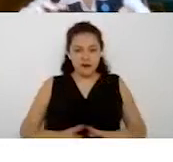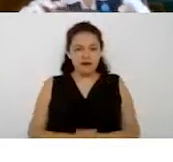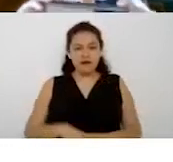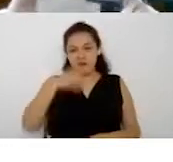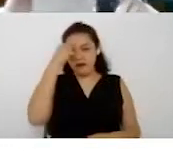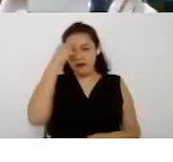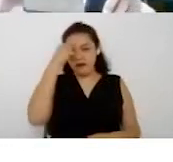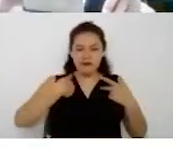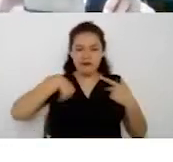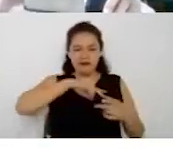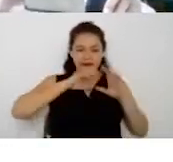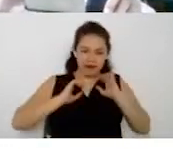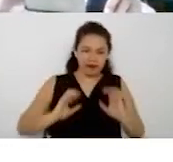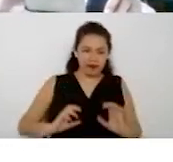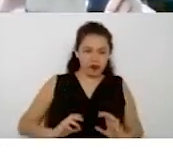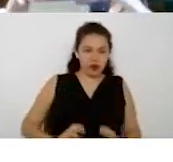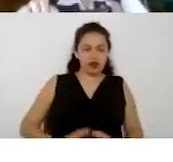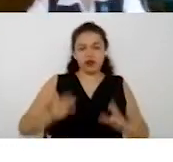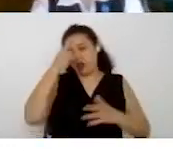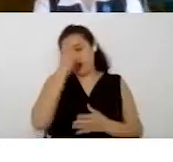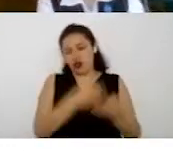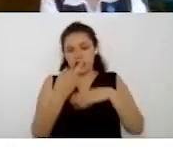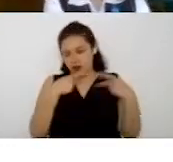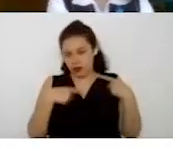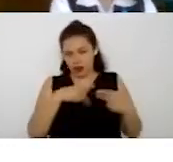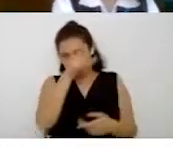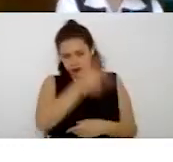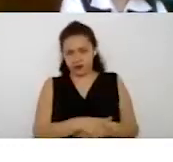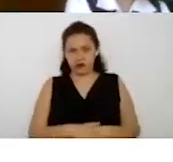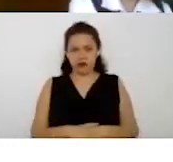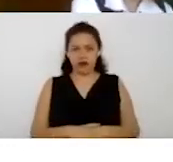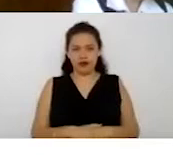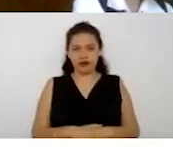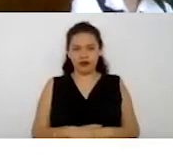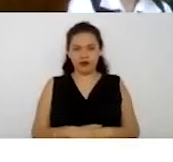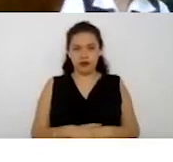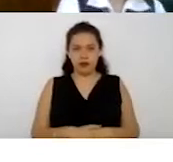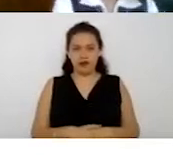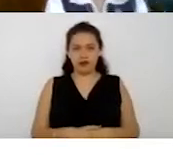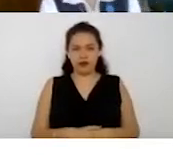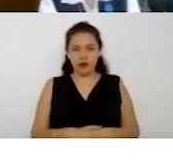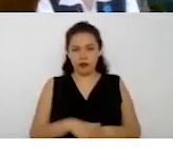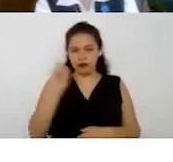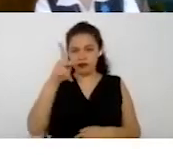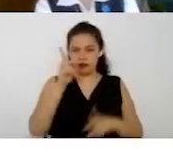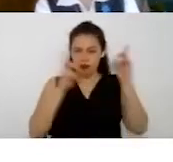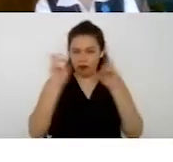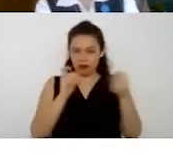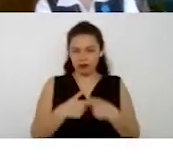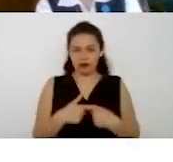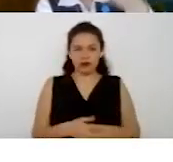nos vamos a referir al estado íntegro tal cual de la persona. ¿Ok? ¿Alguna duda hasta aquí?